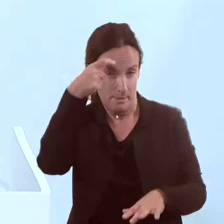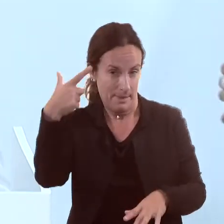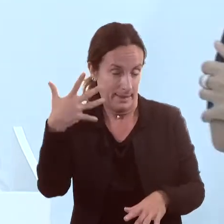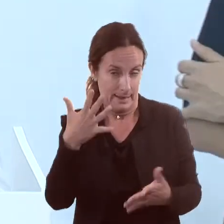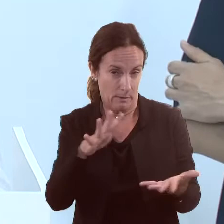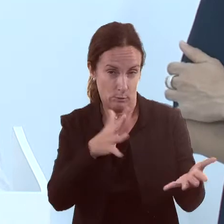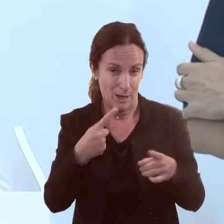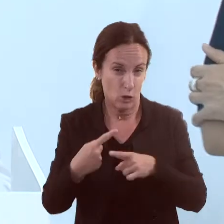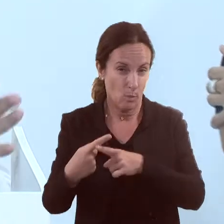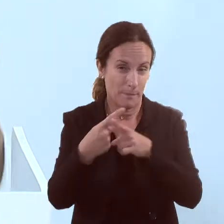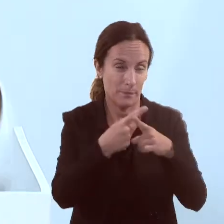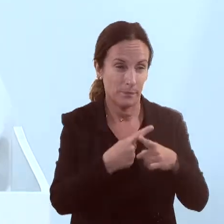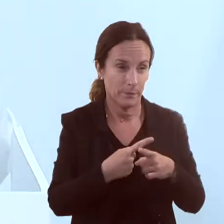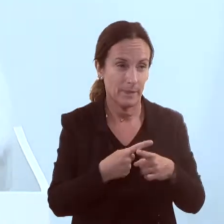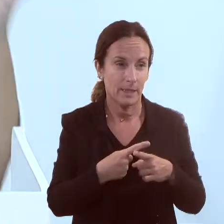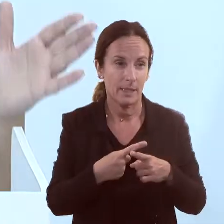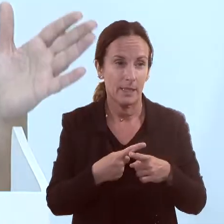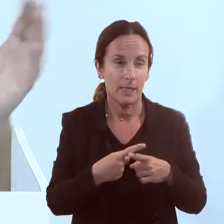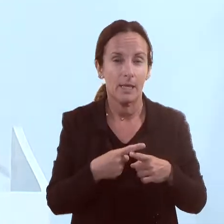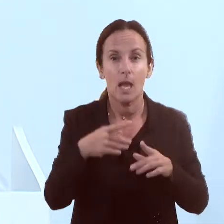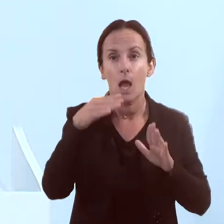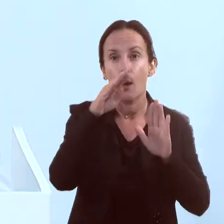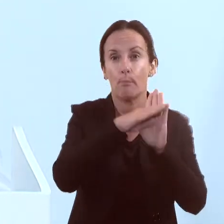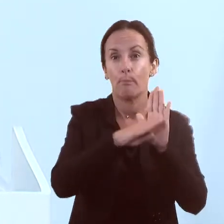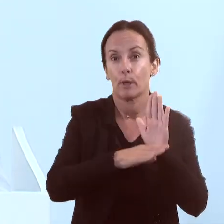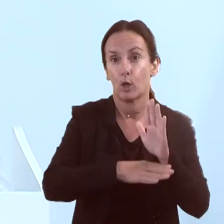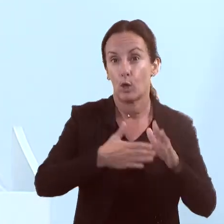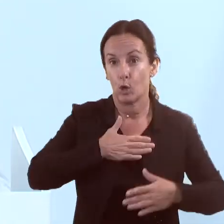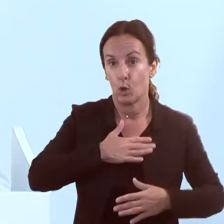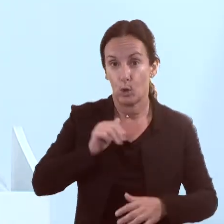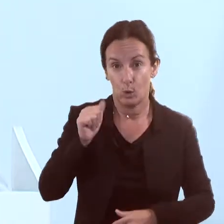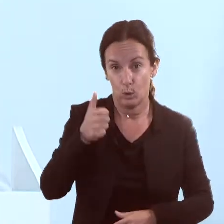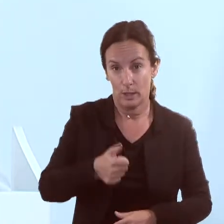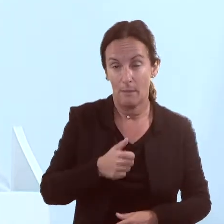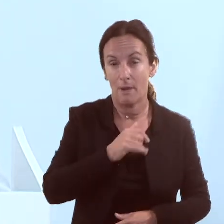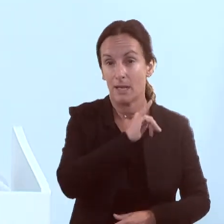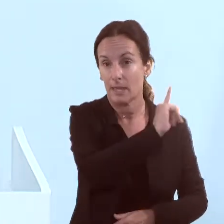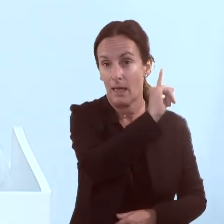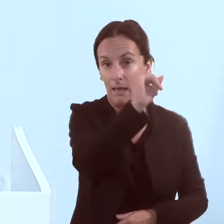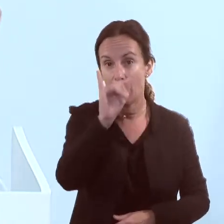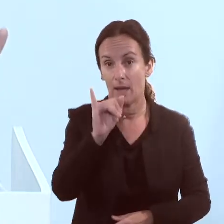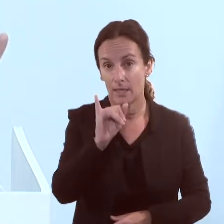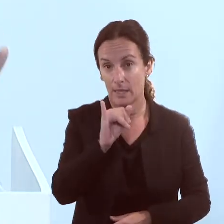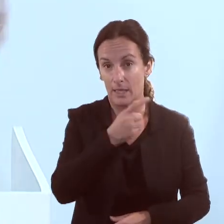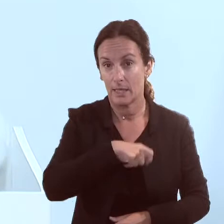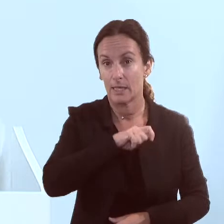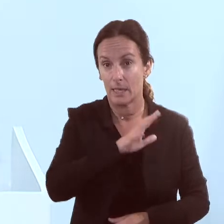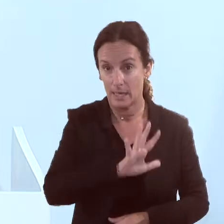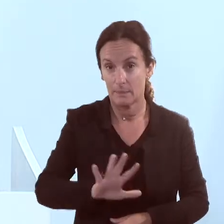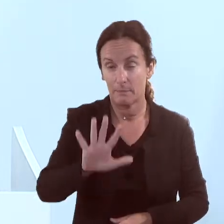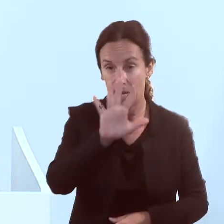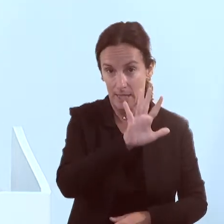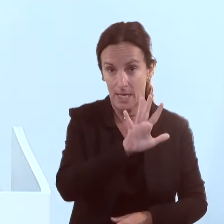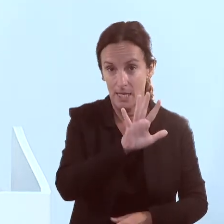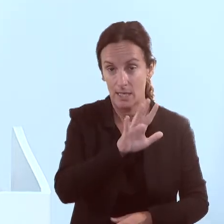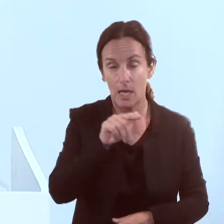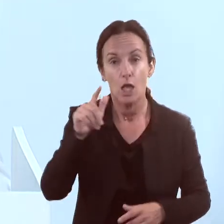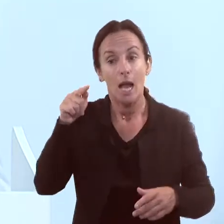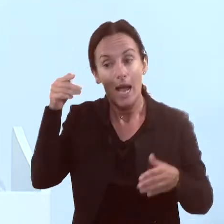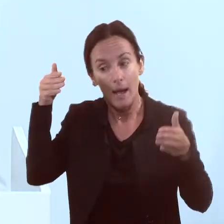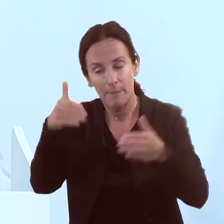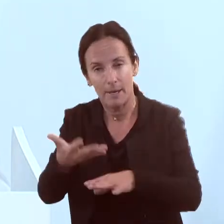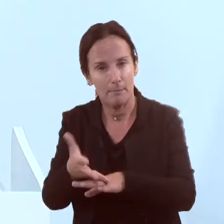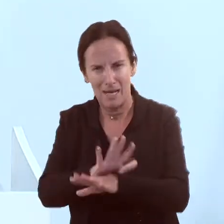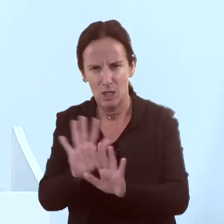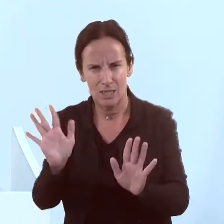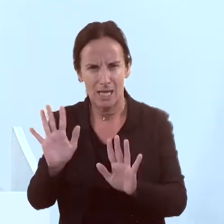idea, de media en los programas Housing First y Housing Led que tenemos las organizaciones en el conjunto de España, no penséis en Mallorca, por favor,